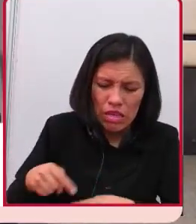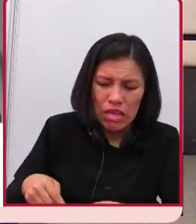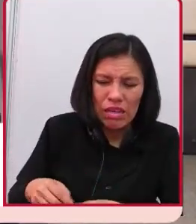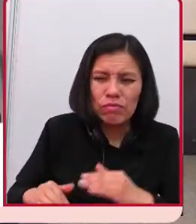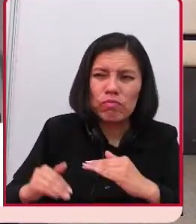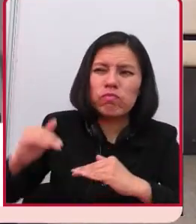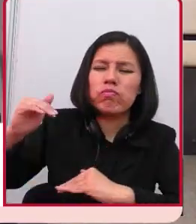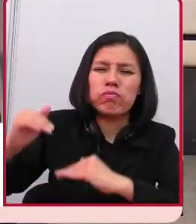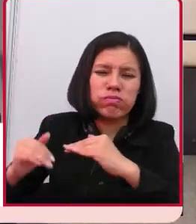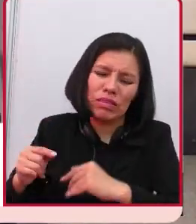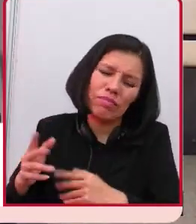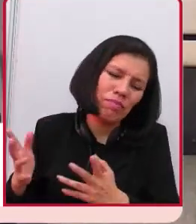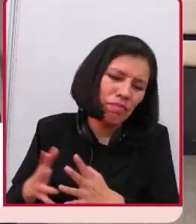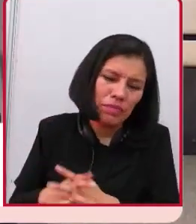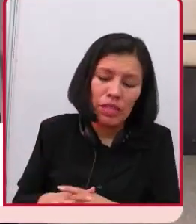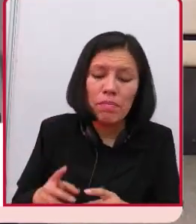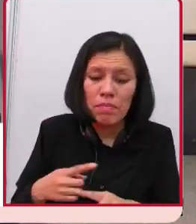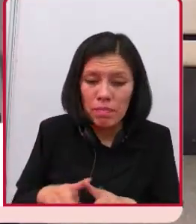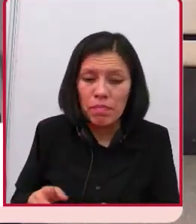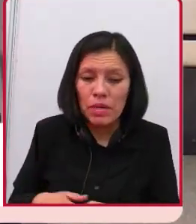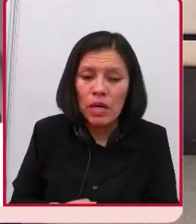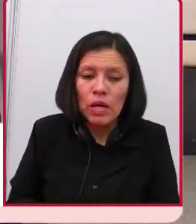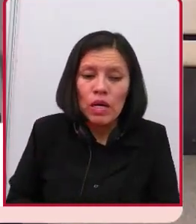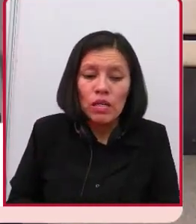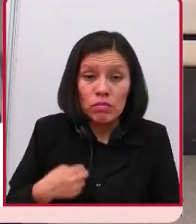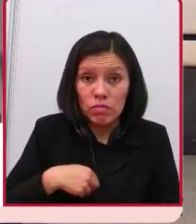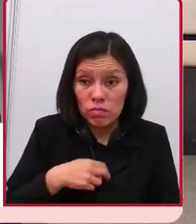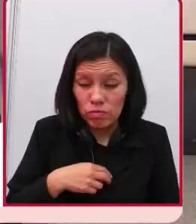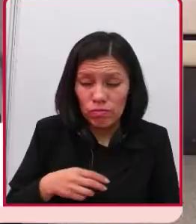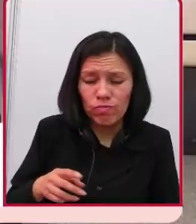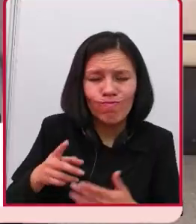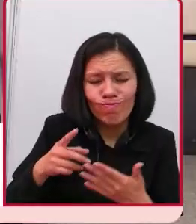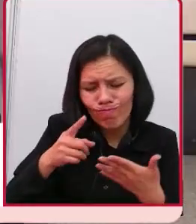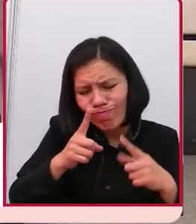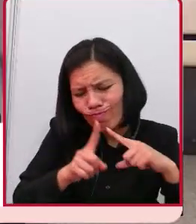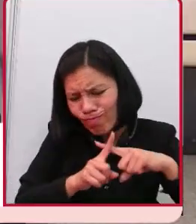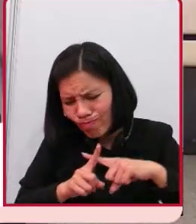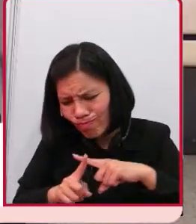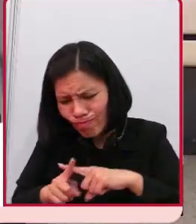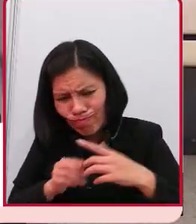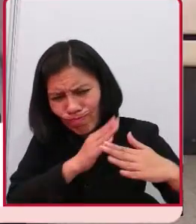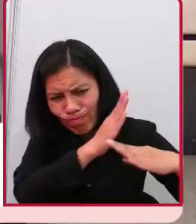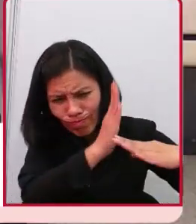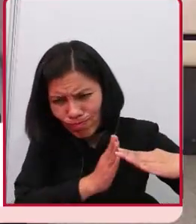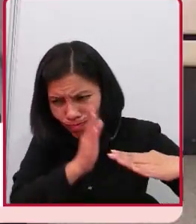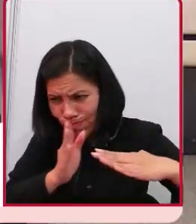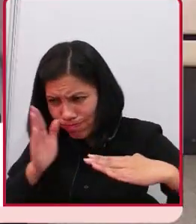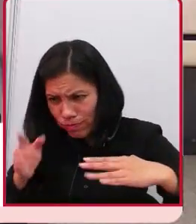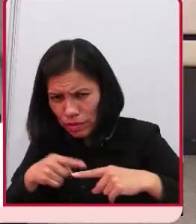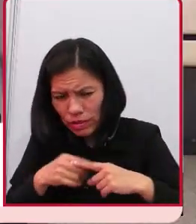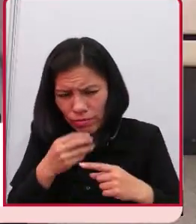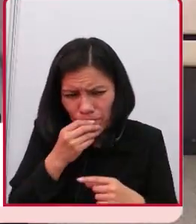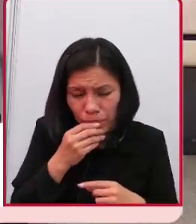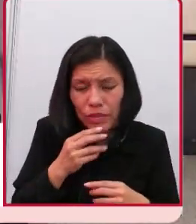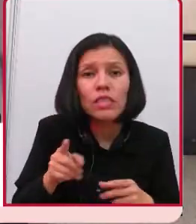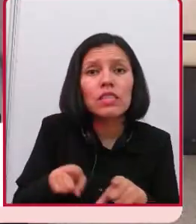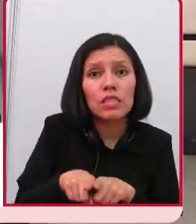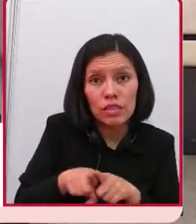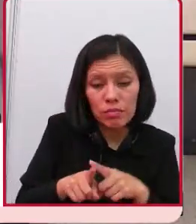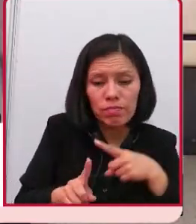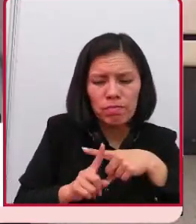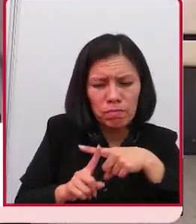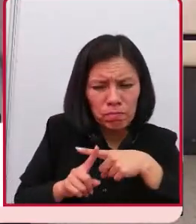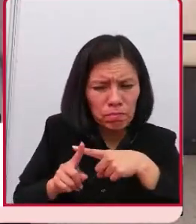van en relación con nosotros, pero sí, nosotros hacemos el cálculo por fracciones y además no solamente calculamos los